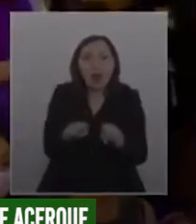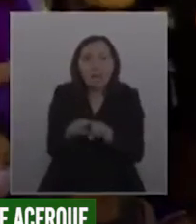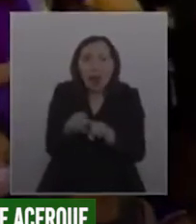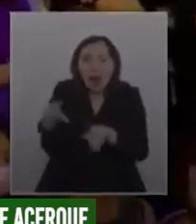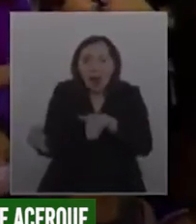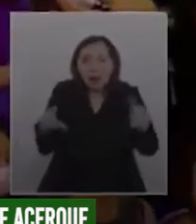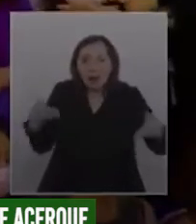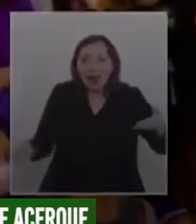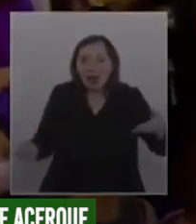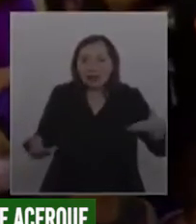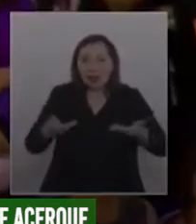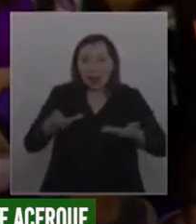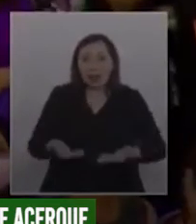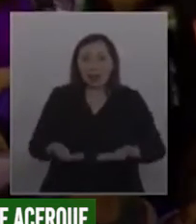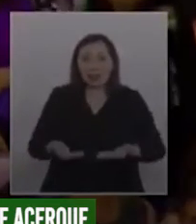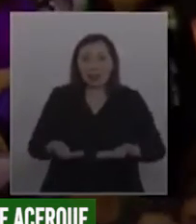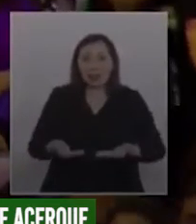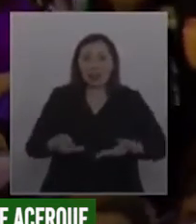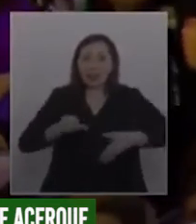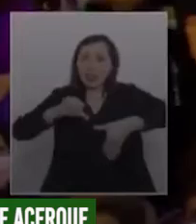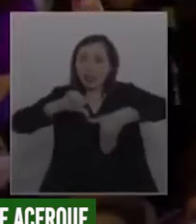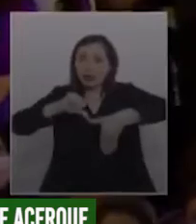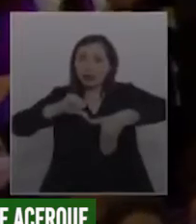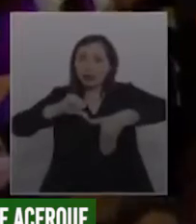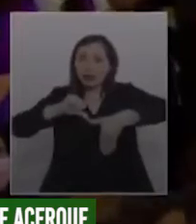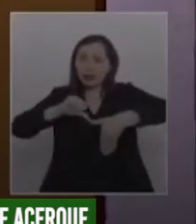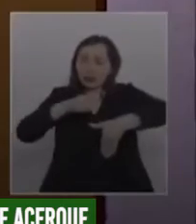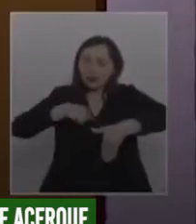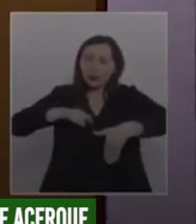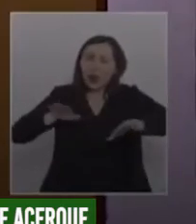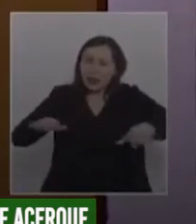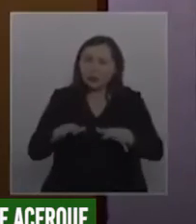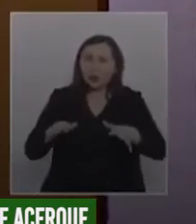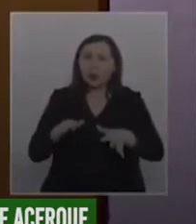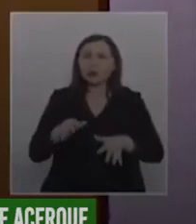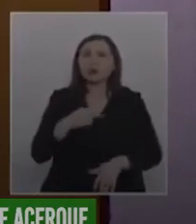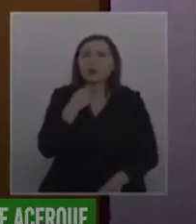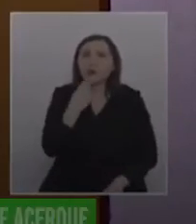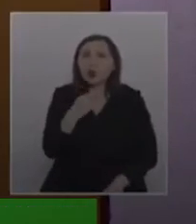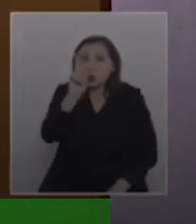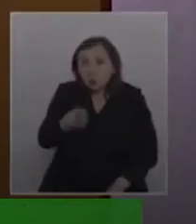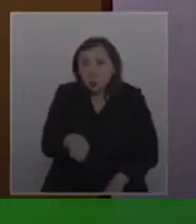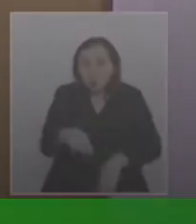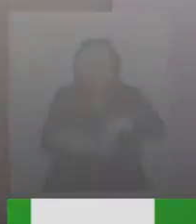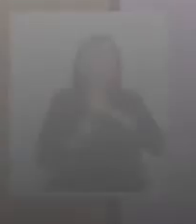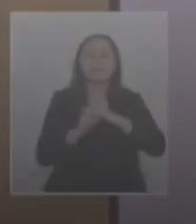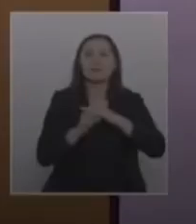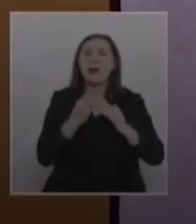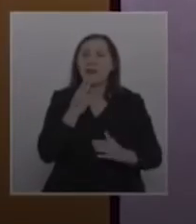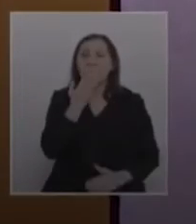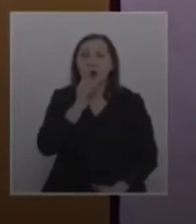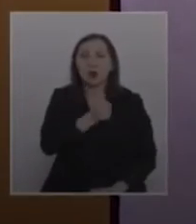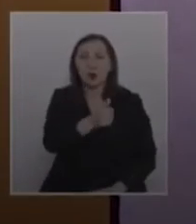que la gente estuviera en primera línea y escuchando el discurso de gabriel eso estuvo